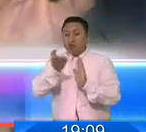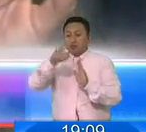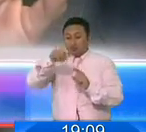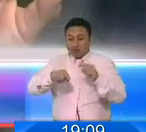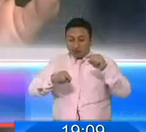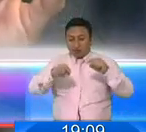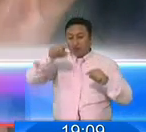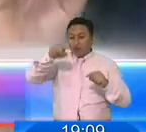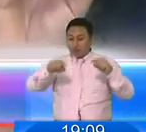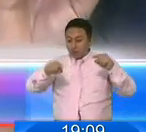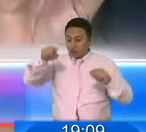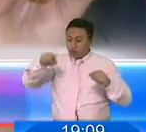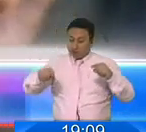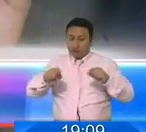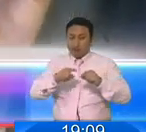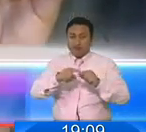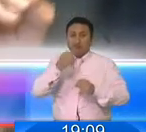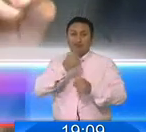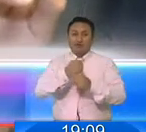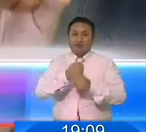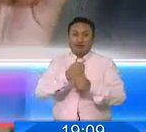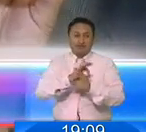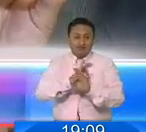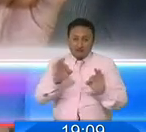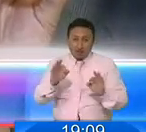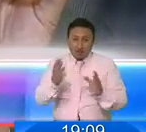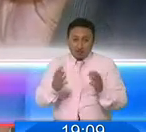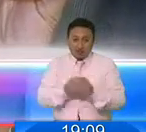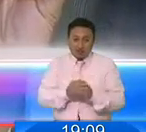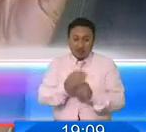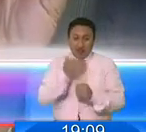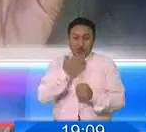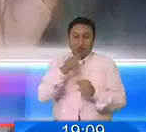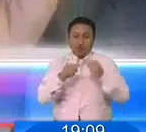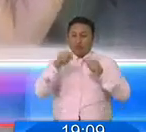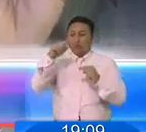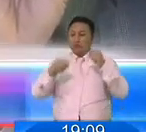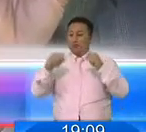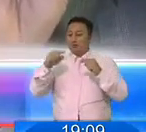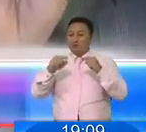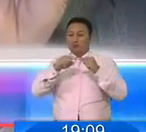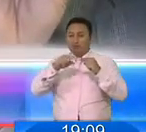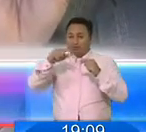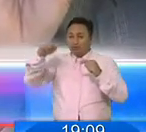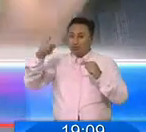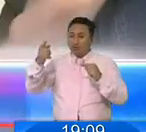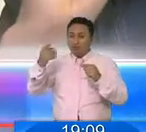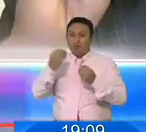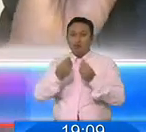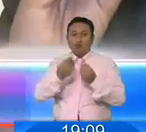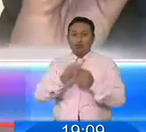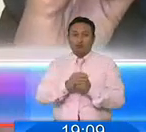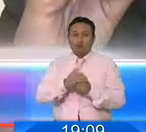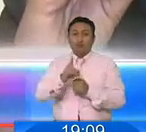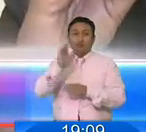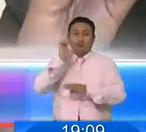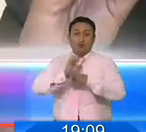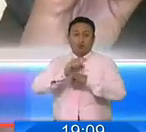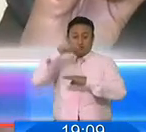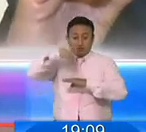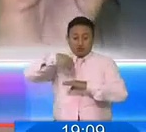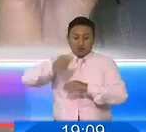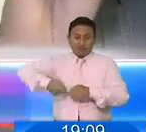el desempleo seguirá aumentando como rompemos círculo vicioso haciendo que los ecuatorianos invirtamos en nuestro